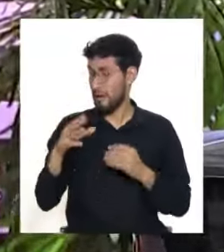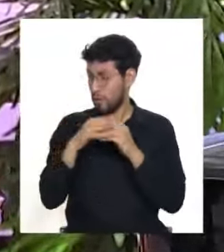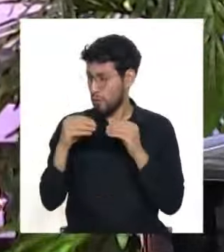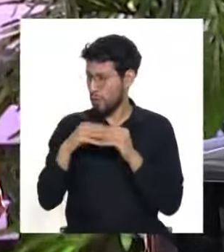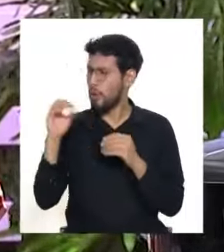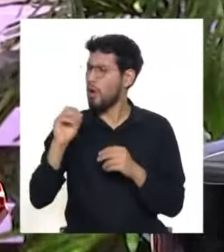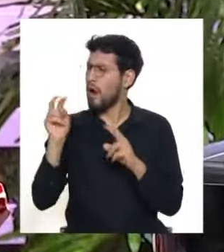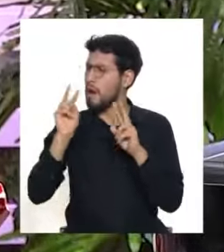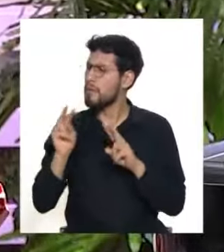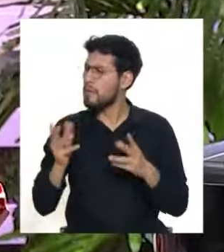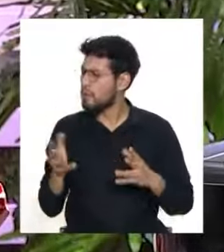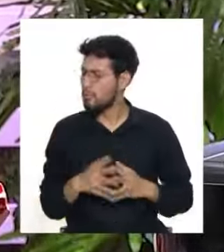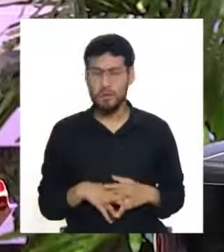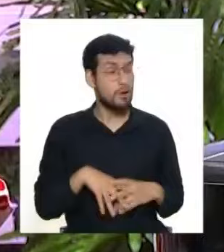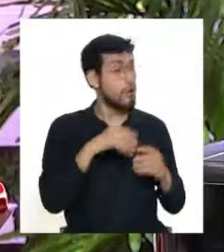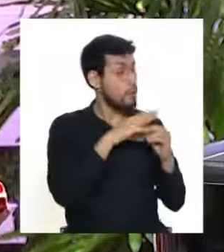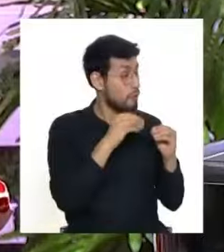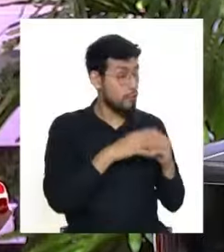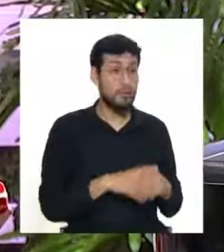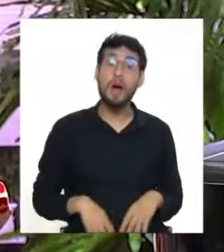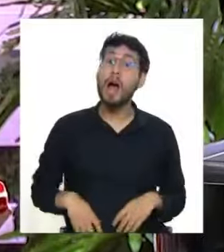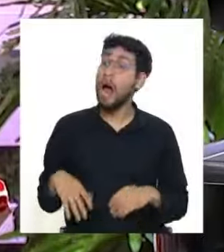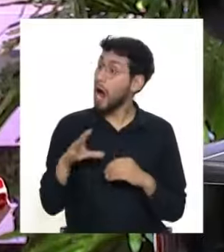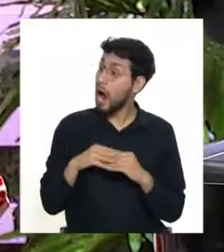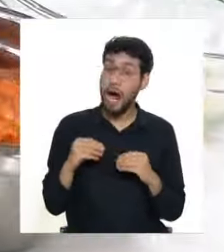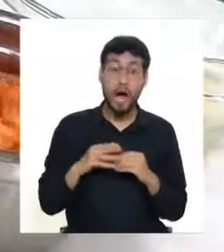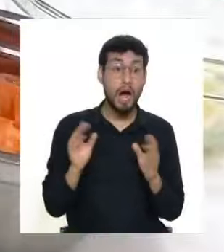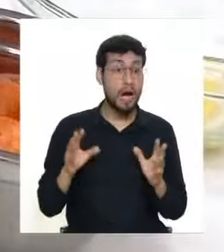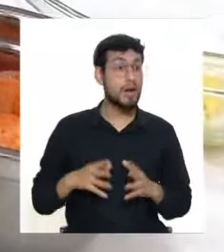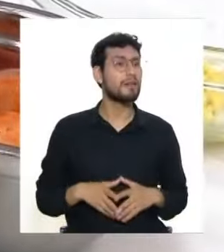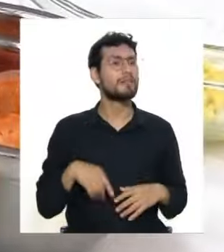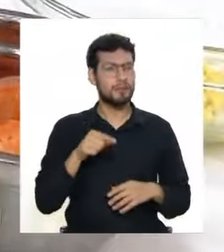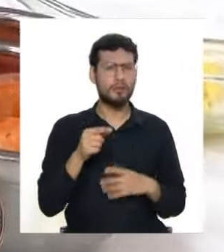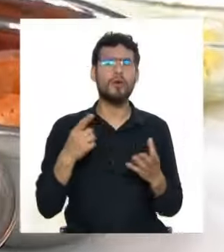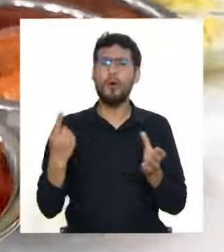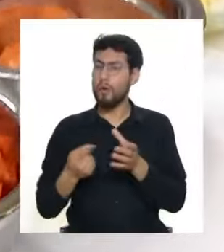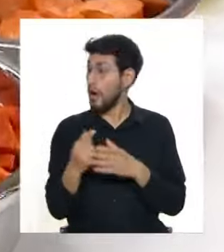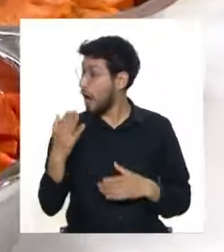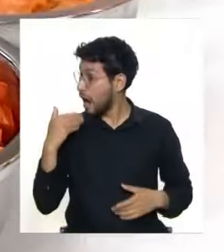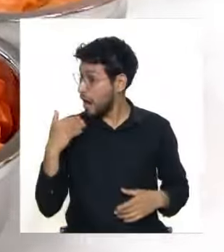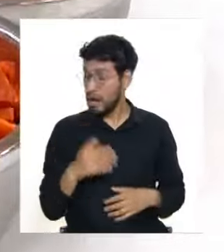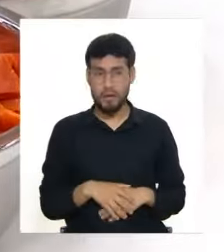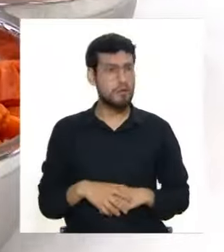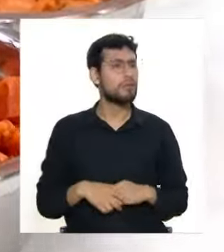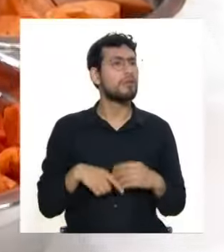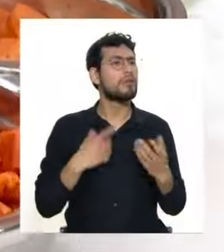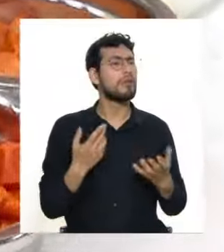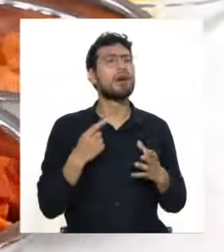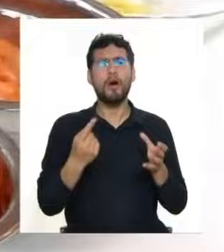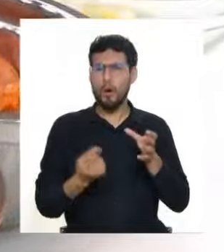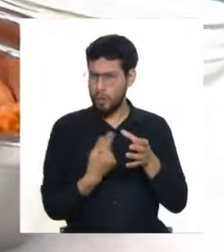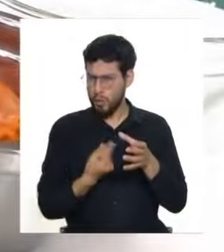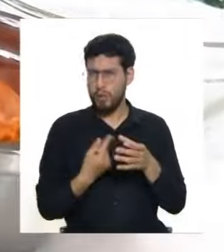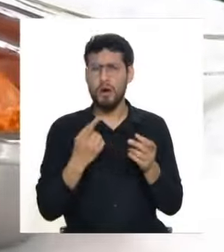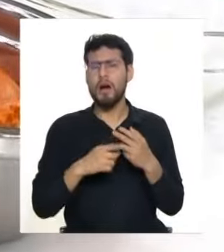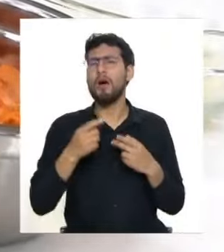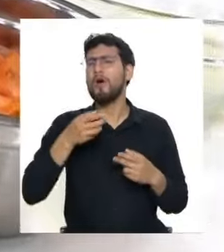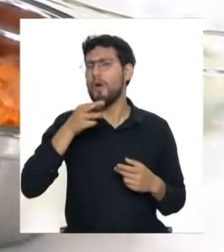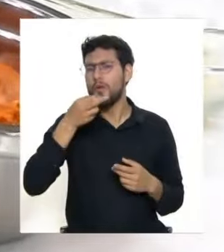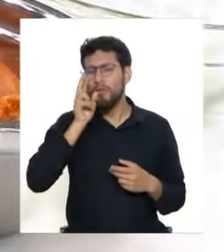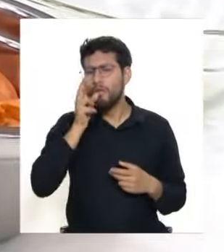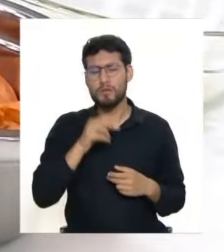fruta o una verdura? No, es una fruta. Ah, es una fruta. Con eso se hace jugo, se hace refrescos. Es más,